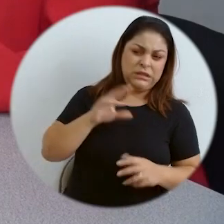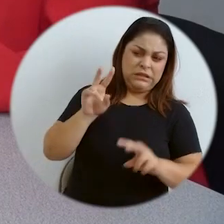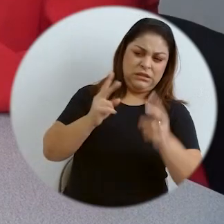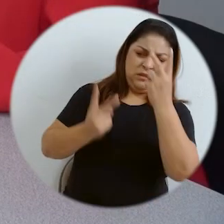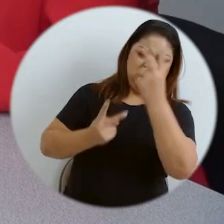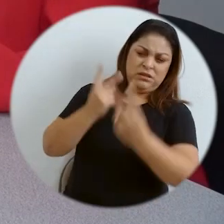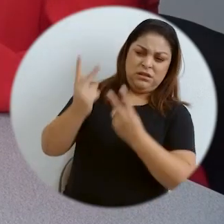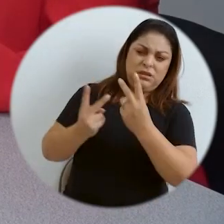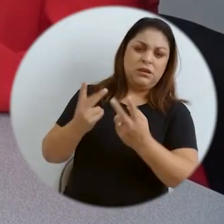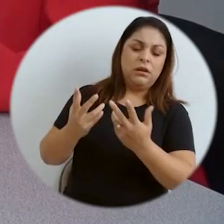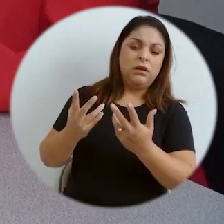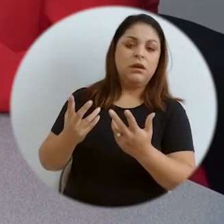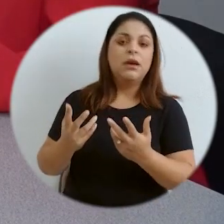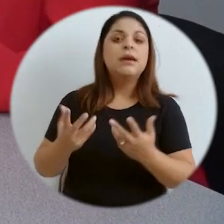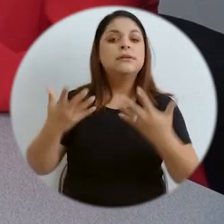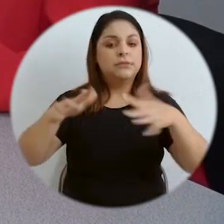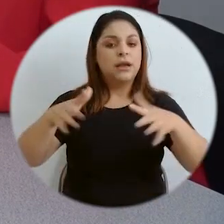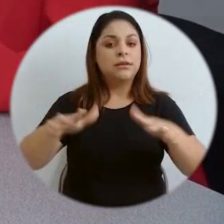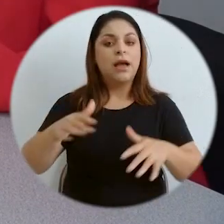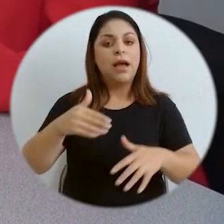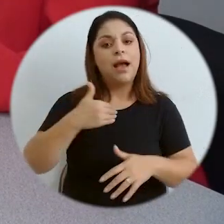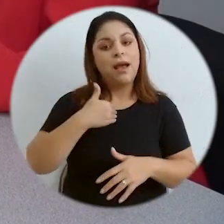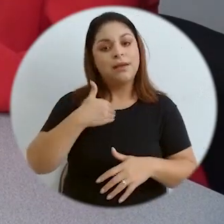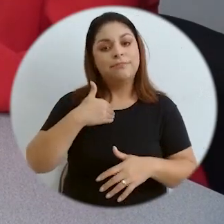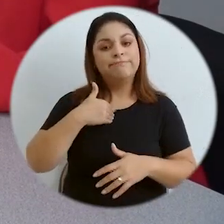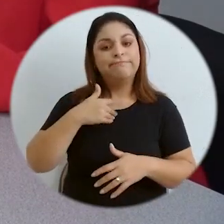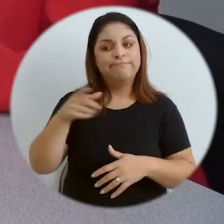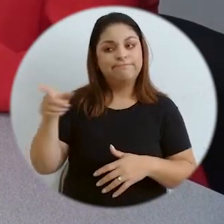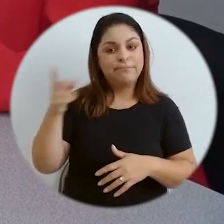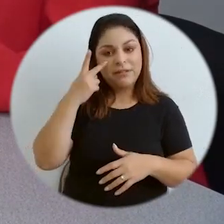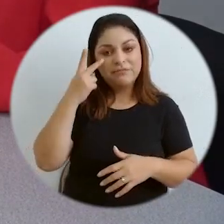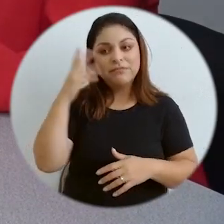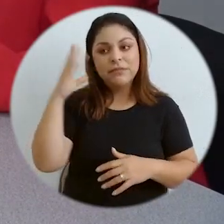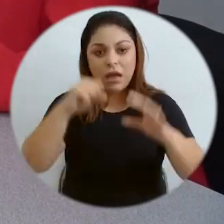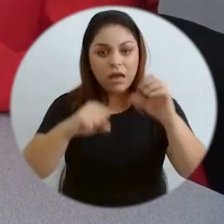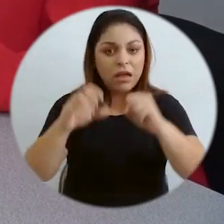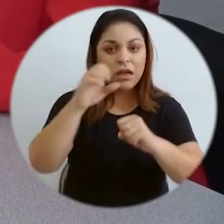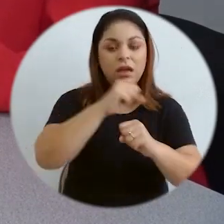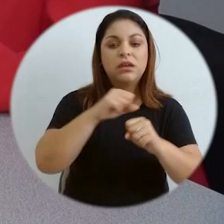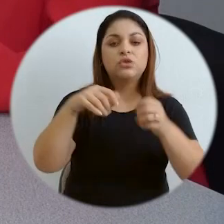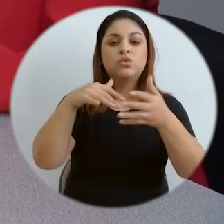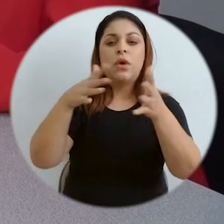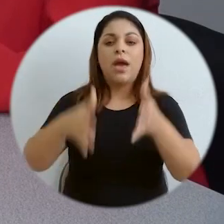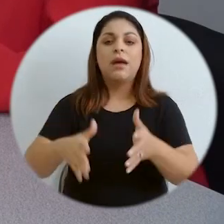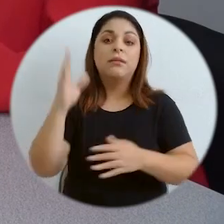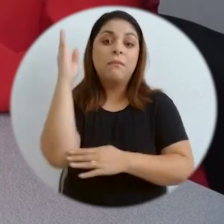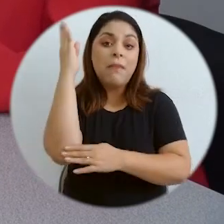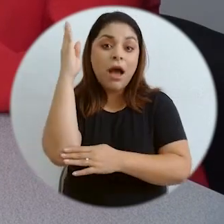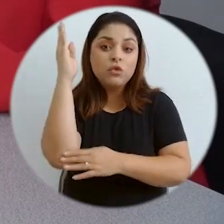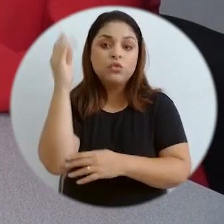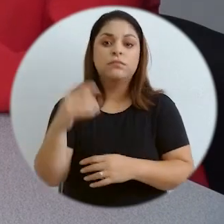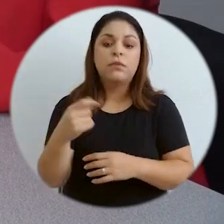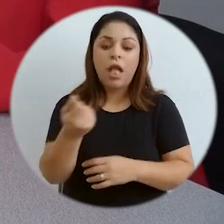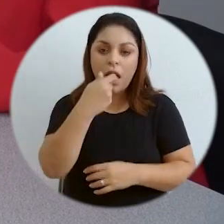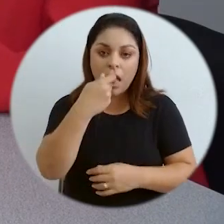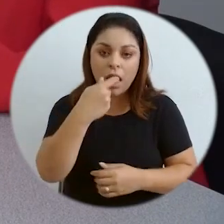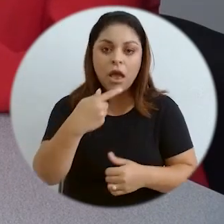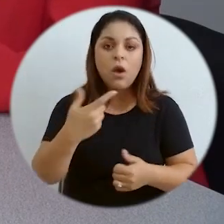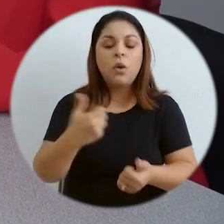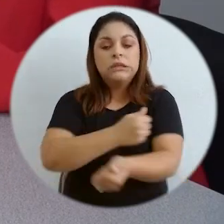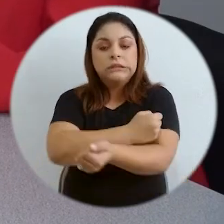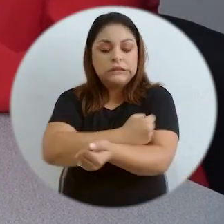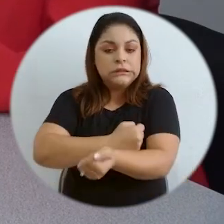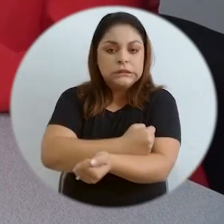Desgraciadamente hemos tenido casos donde hemos encontrado estudiantes en los baños o tomando pastillas o haciéndose daño.